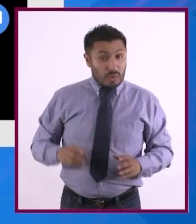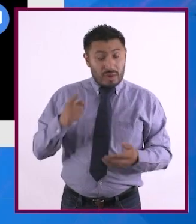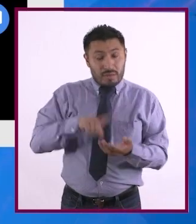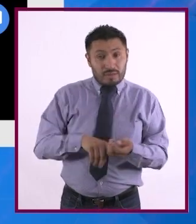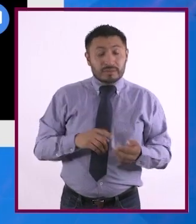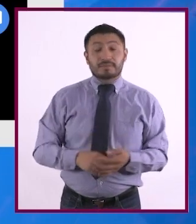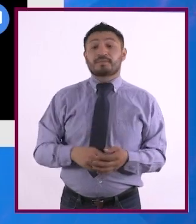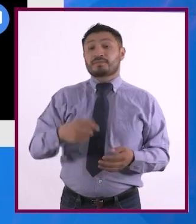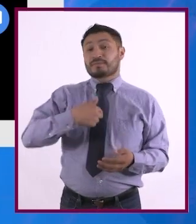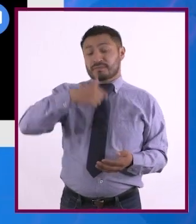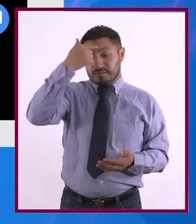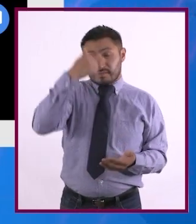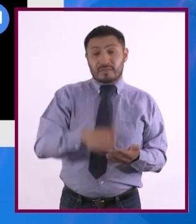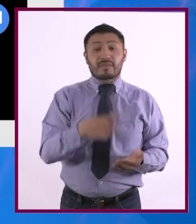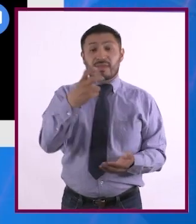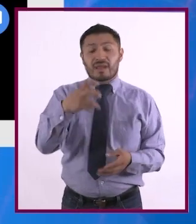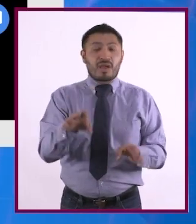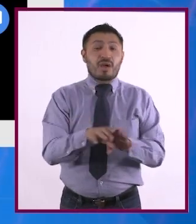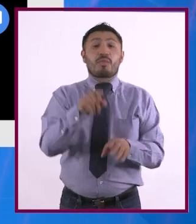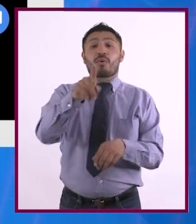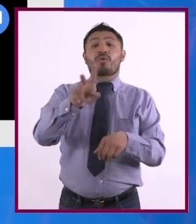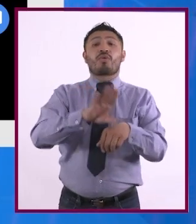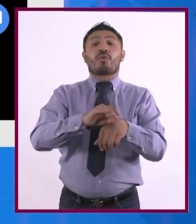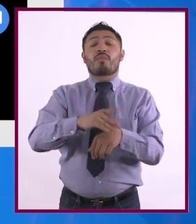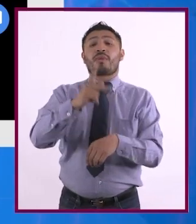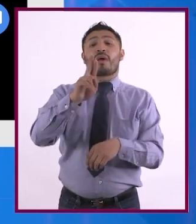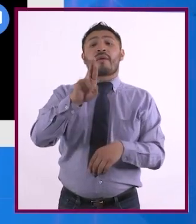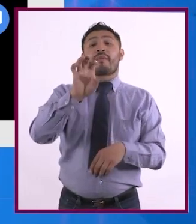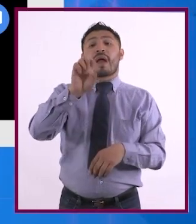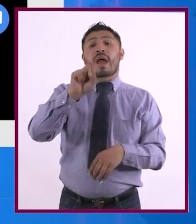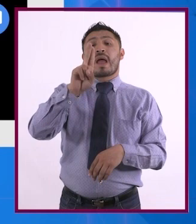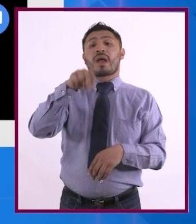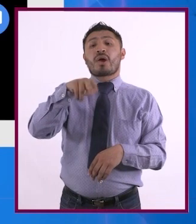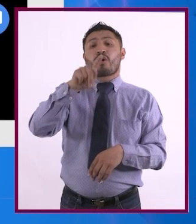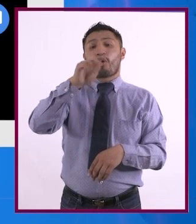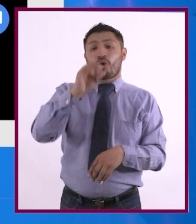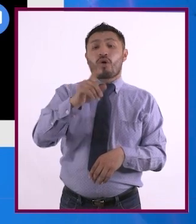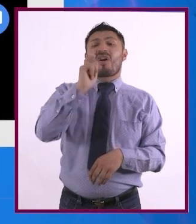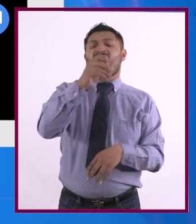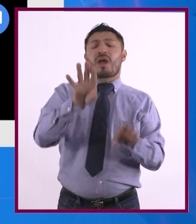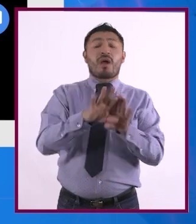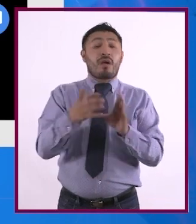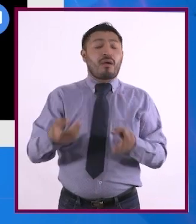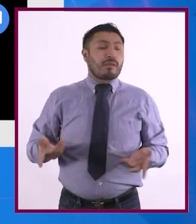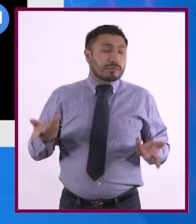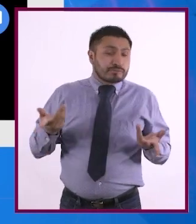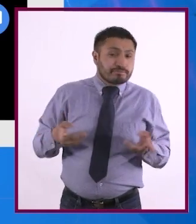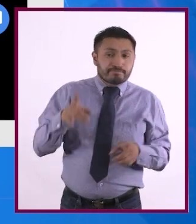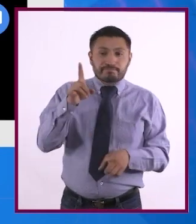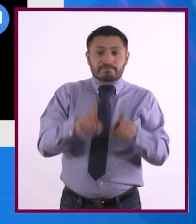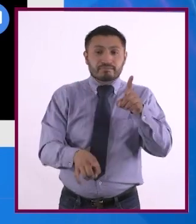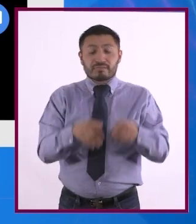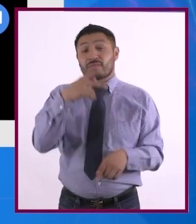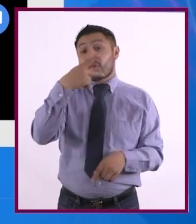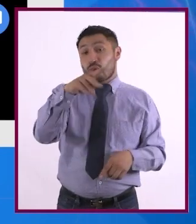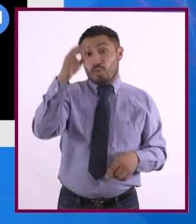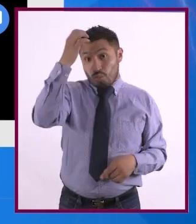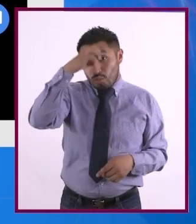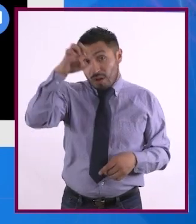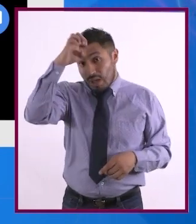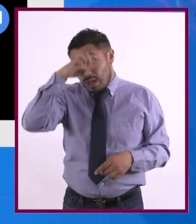de introducir la figura del consentimiento presunto, pues tienen que ver con una vivencia que